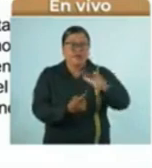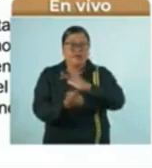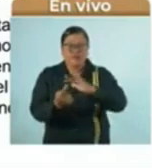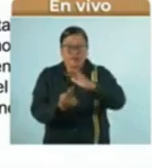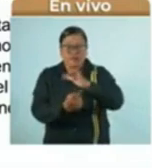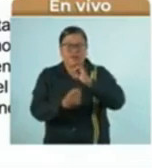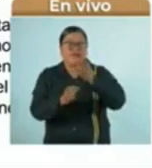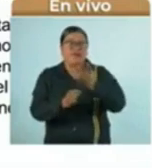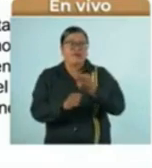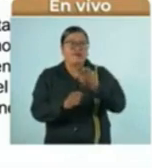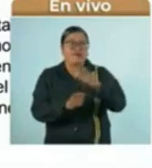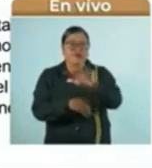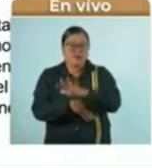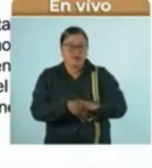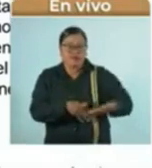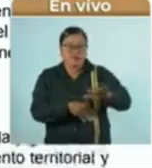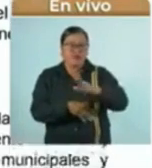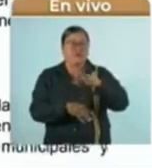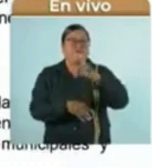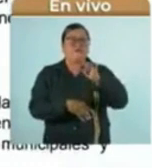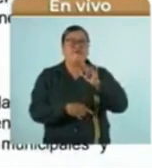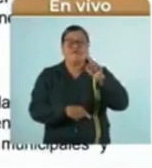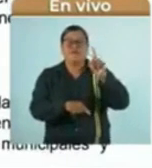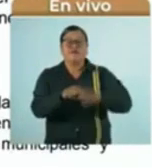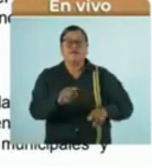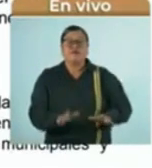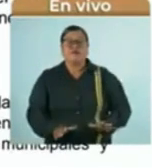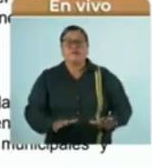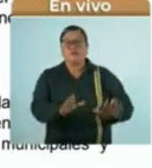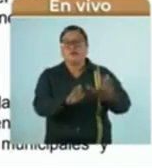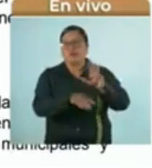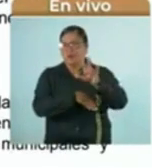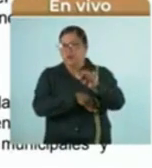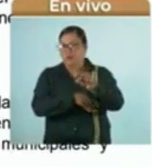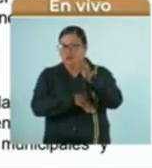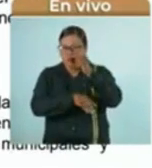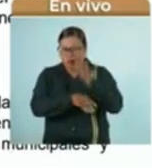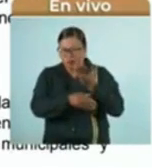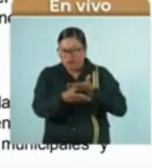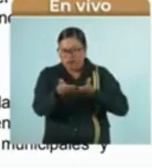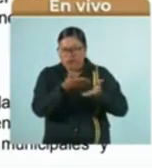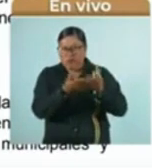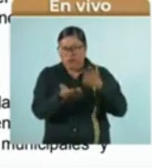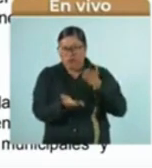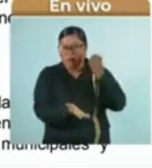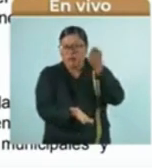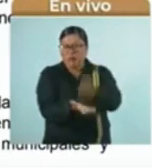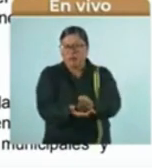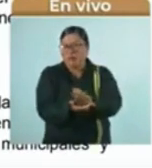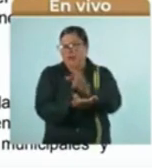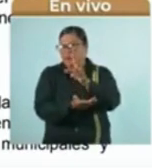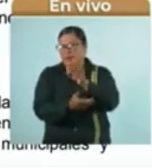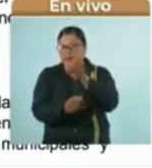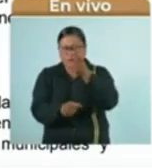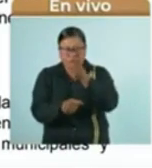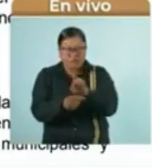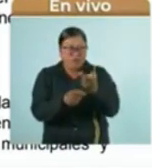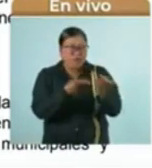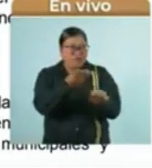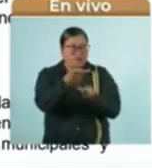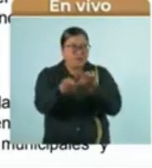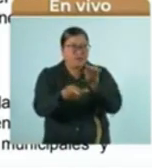comunales. Nunca estamos diciendo que va a ser una imposición. Será consultado con